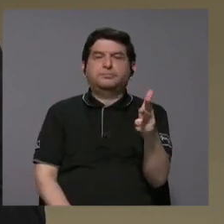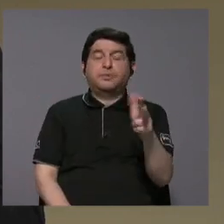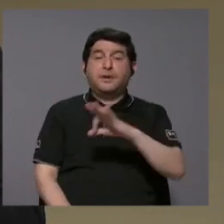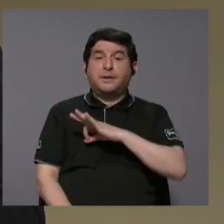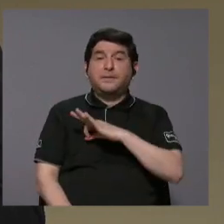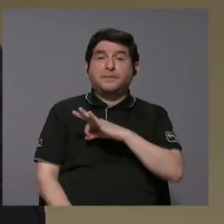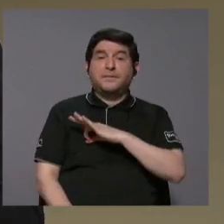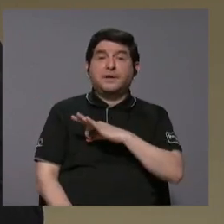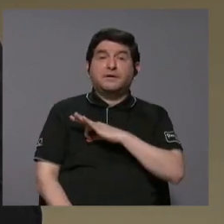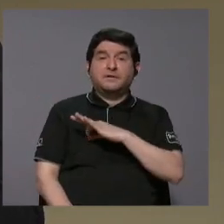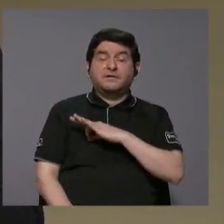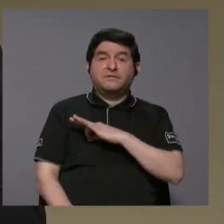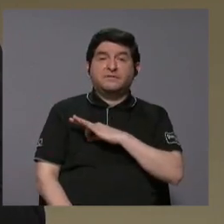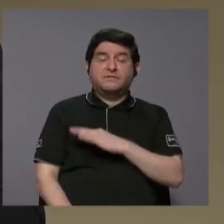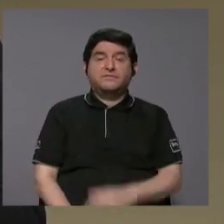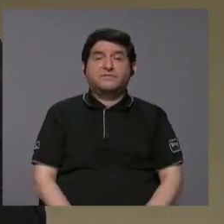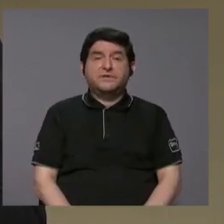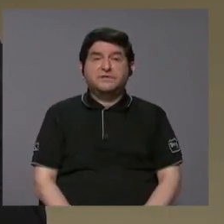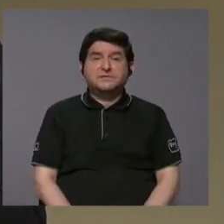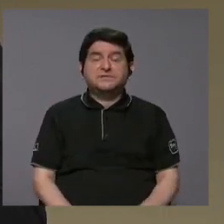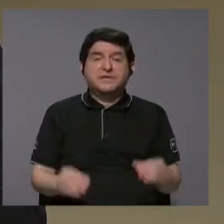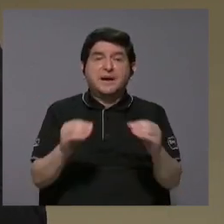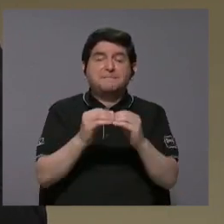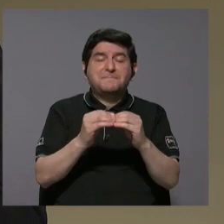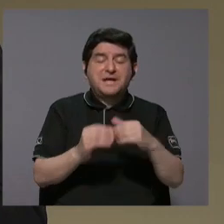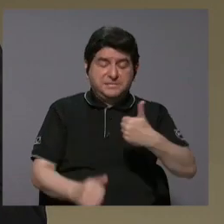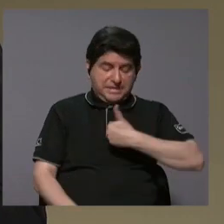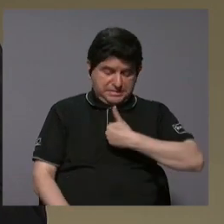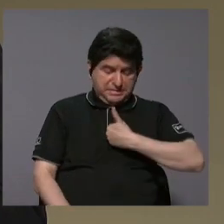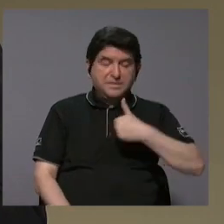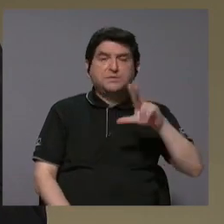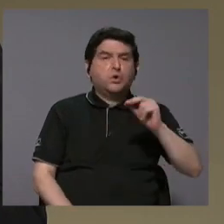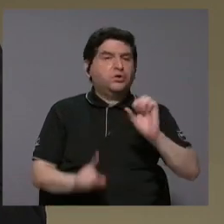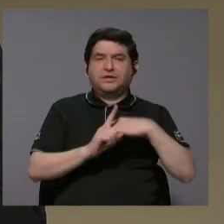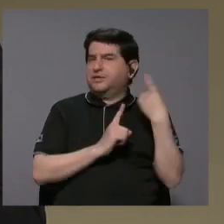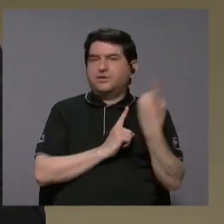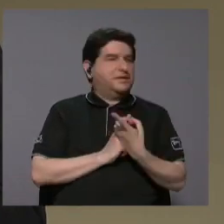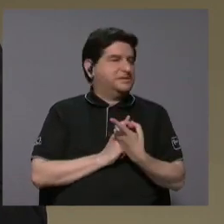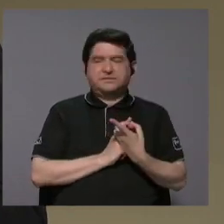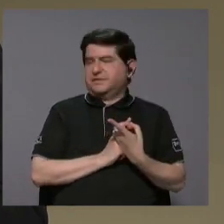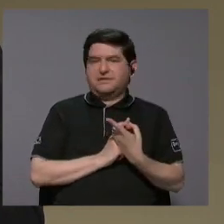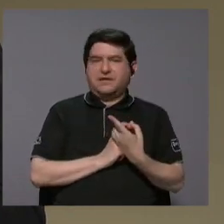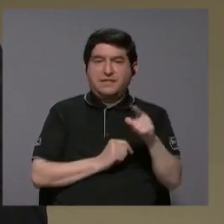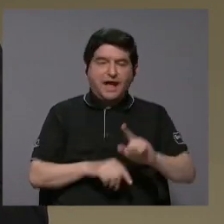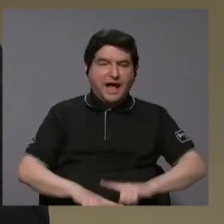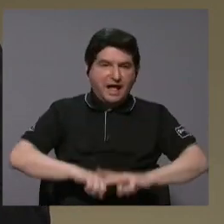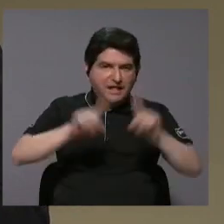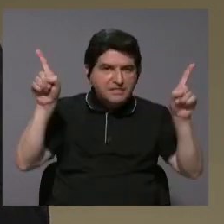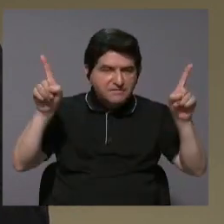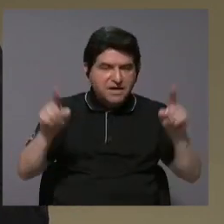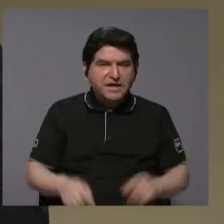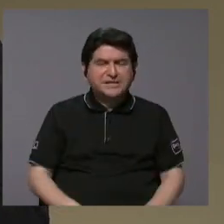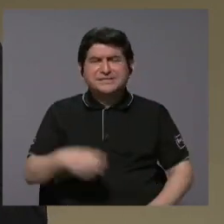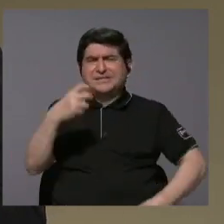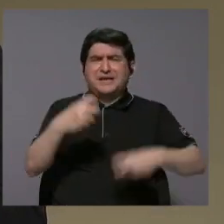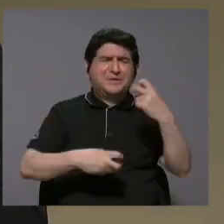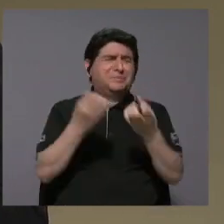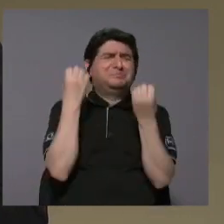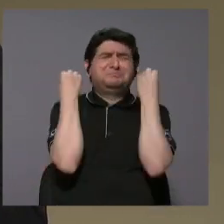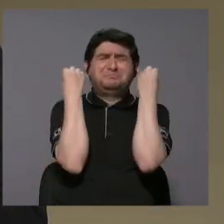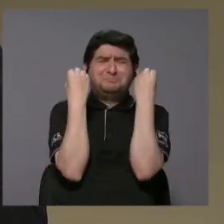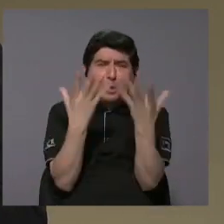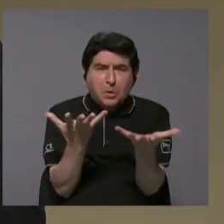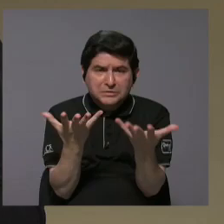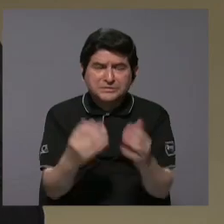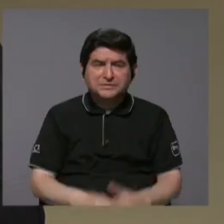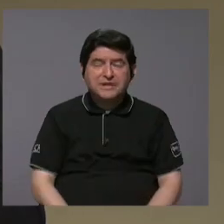beneficia mucho más de lo que beneficia la sociedad. Y esa diferencia causa toda serie de problemas.